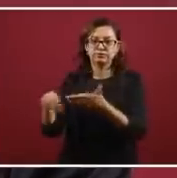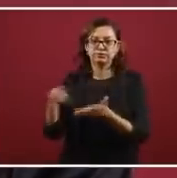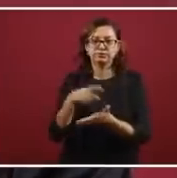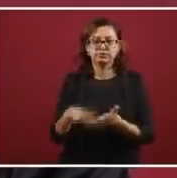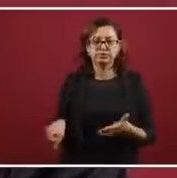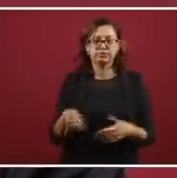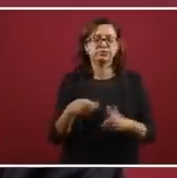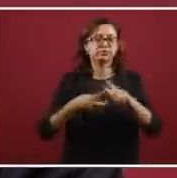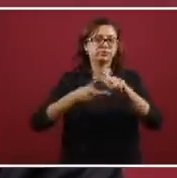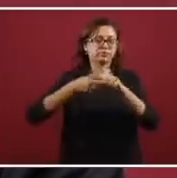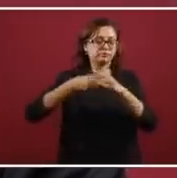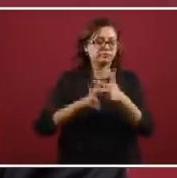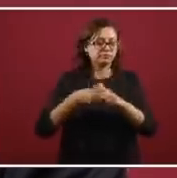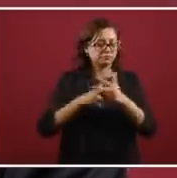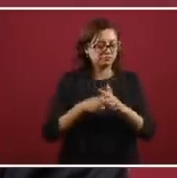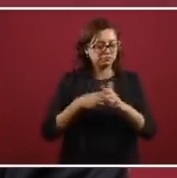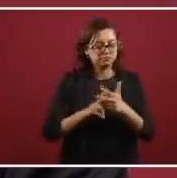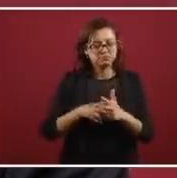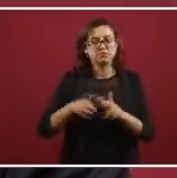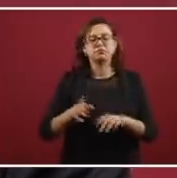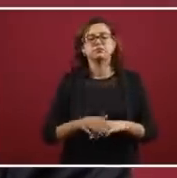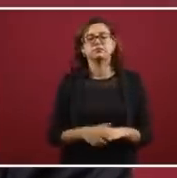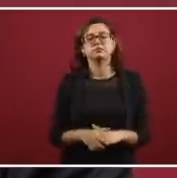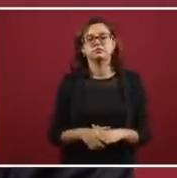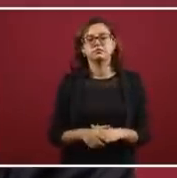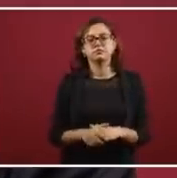sus herramientas,